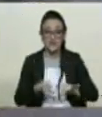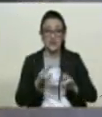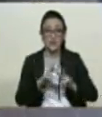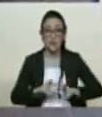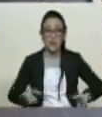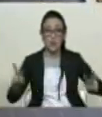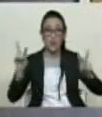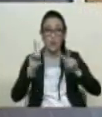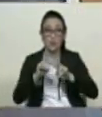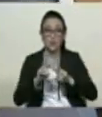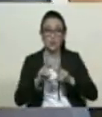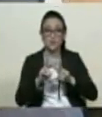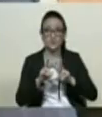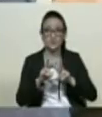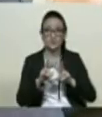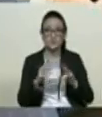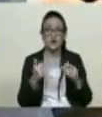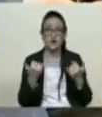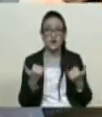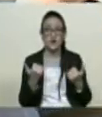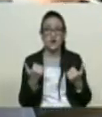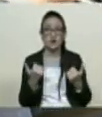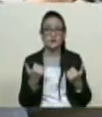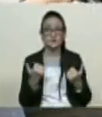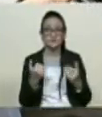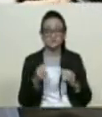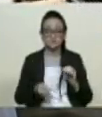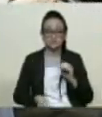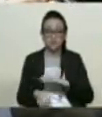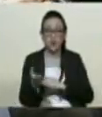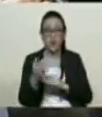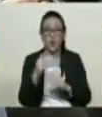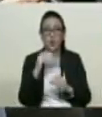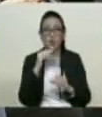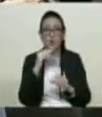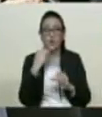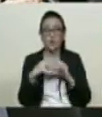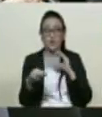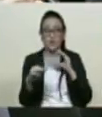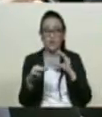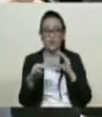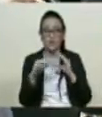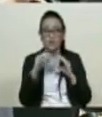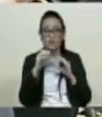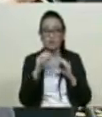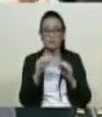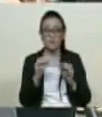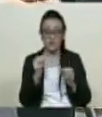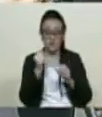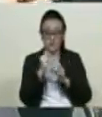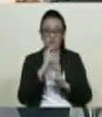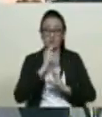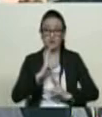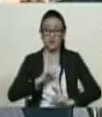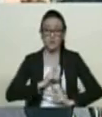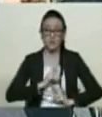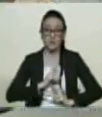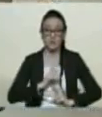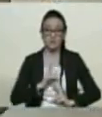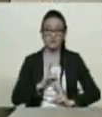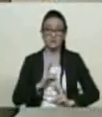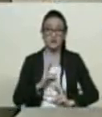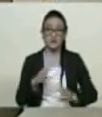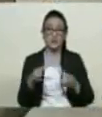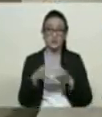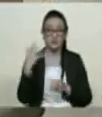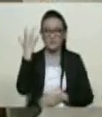Unidas estamos también mandamos la comunicación, estamos esperando respuesta de la Unión Africana,